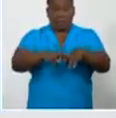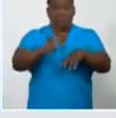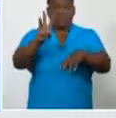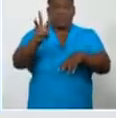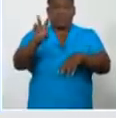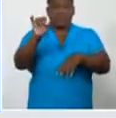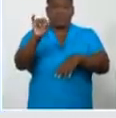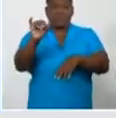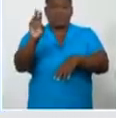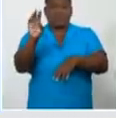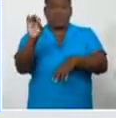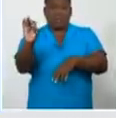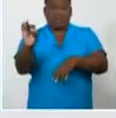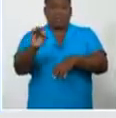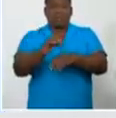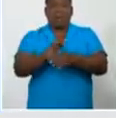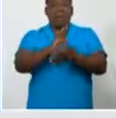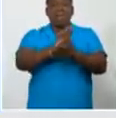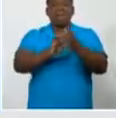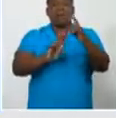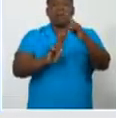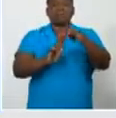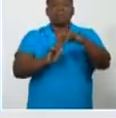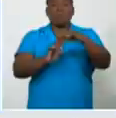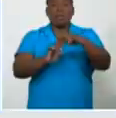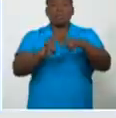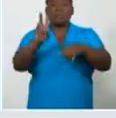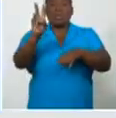367, Matanzas con